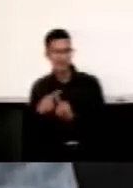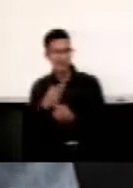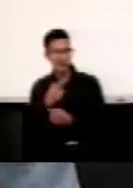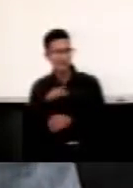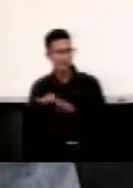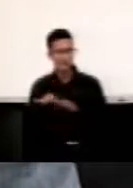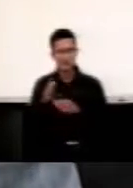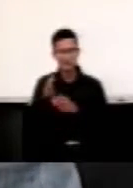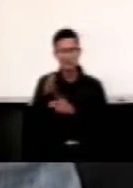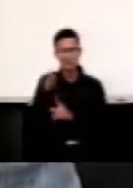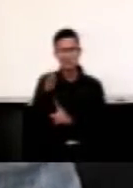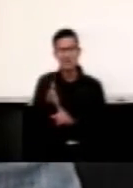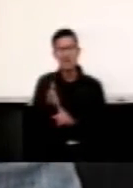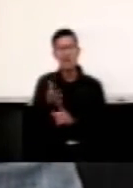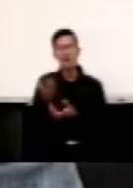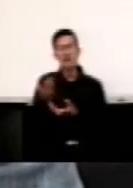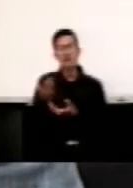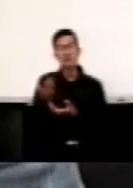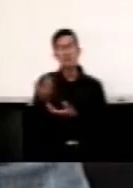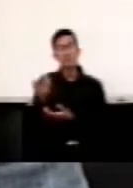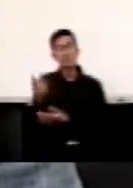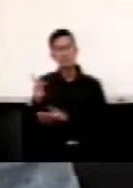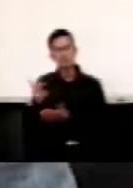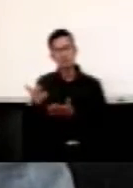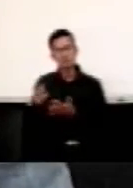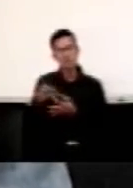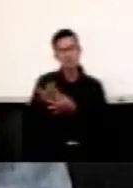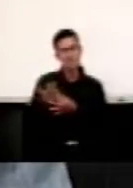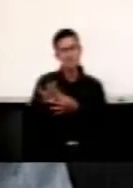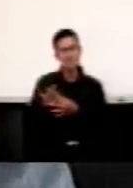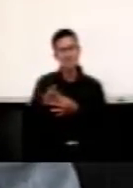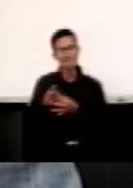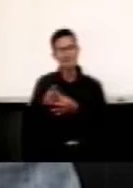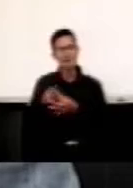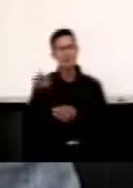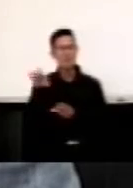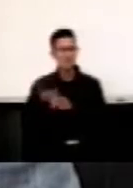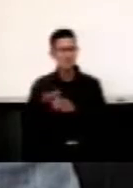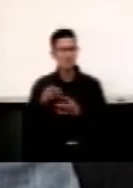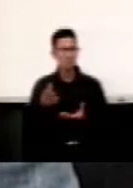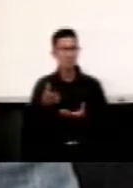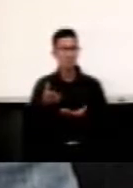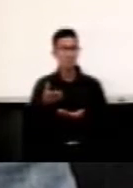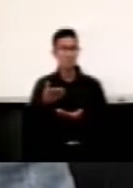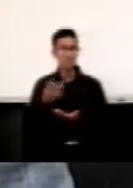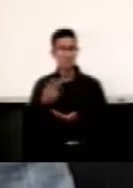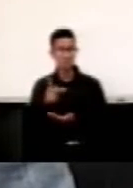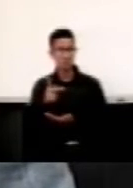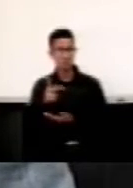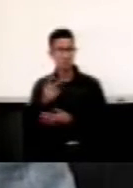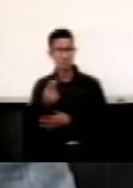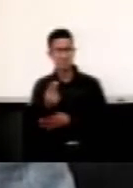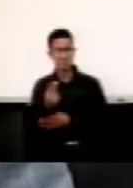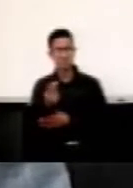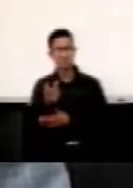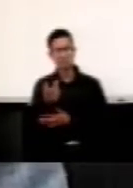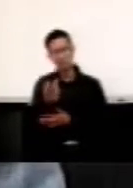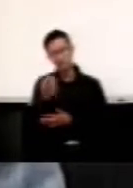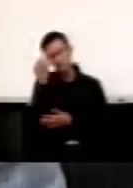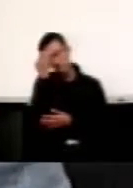forma de difundir la democracia pues es analizarla, ¿no? Ver cuáles son